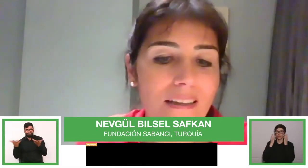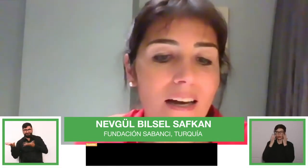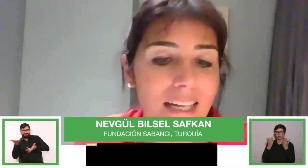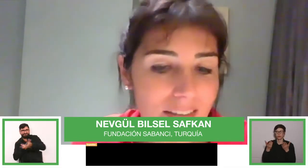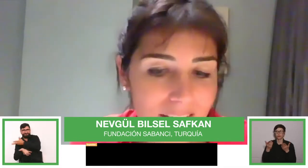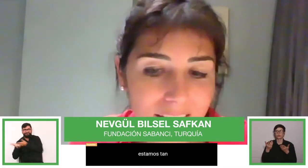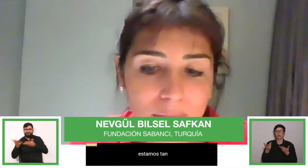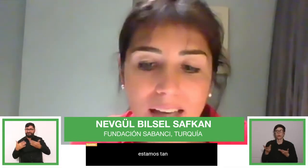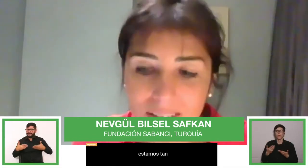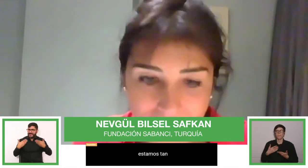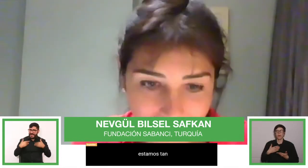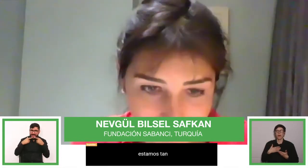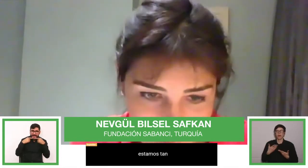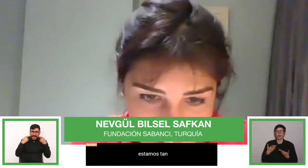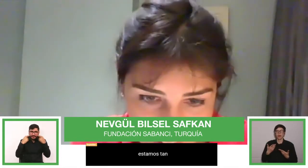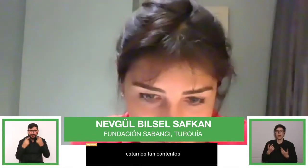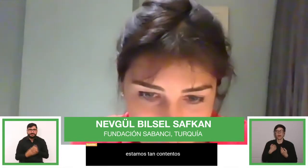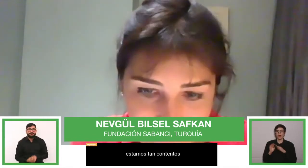ser un dato,